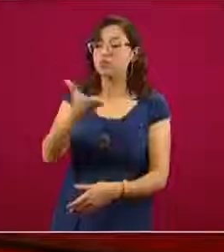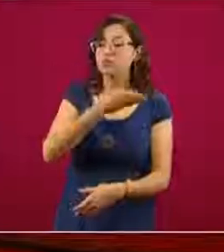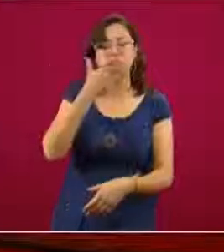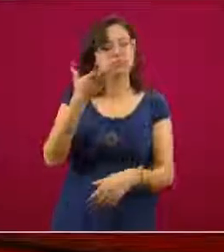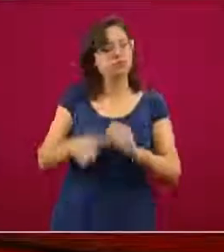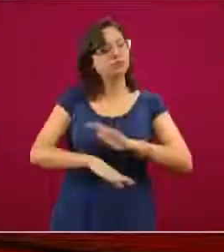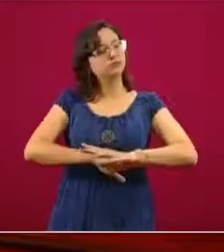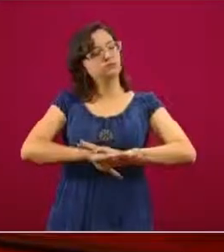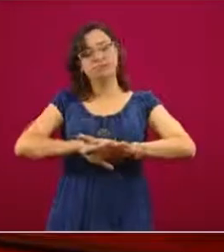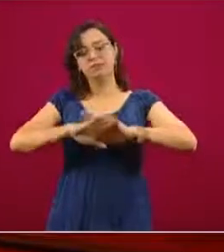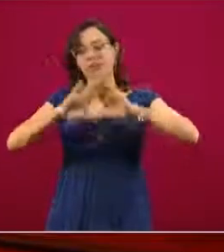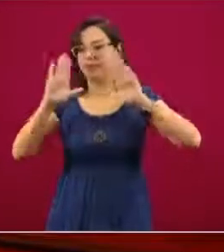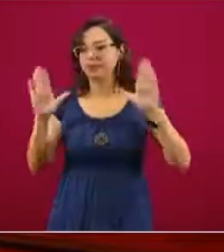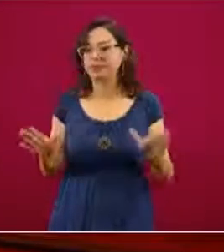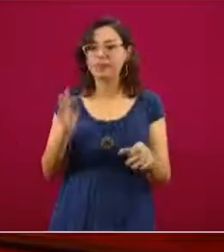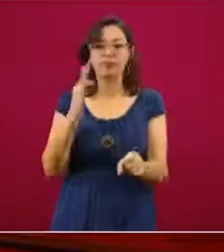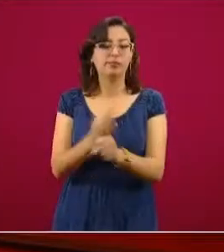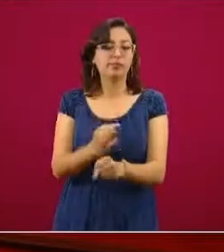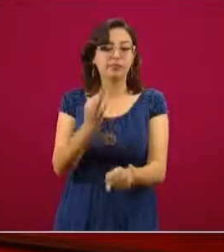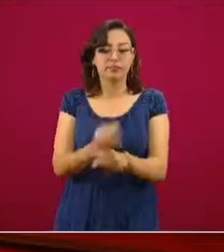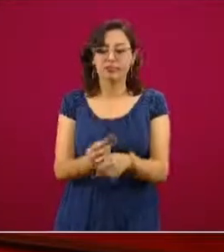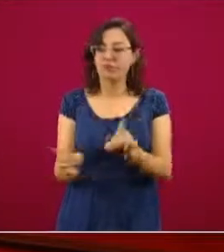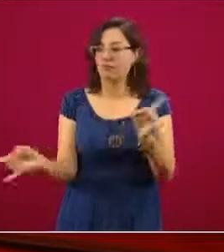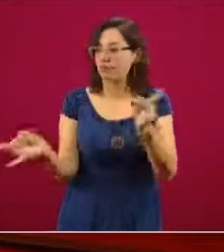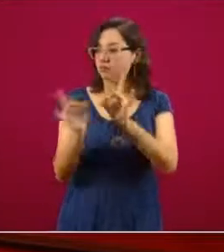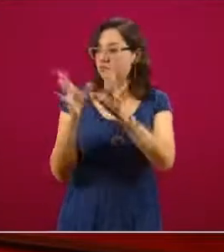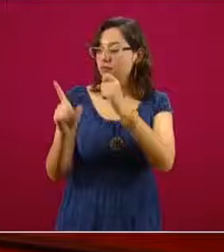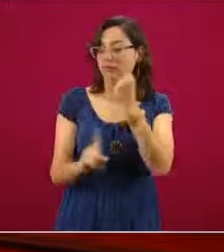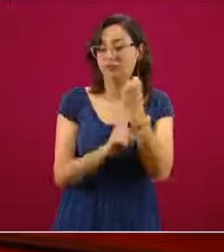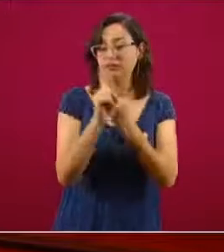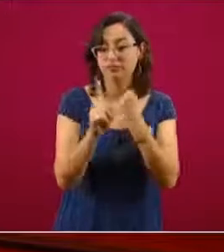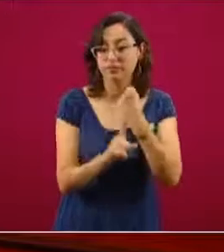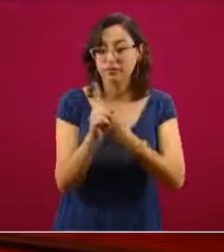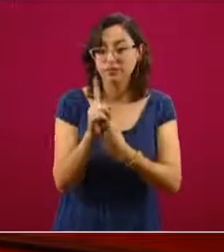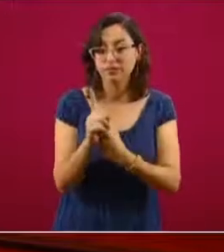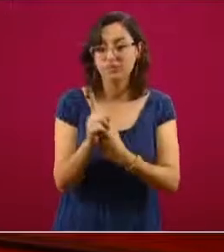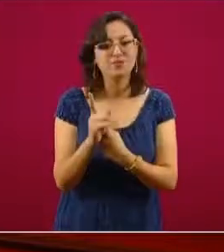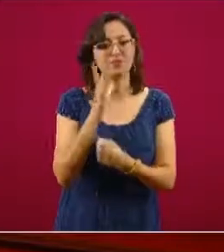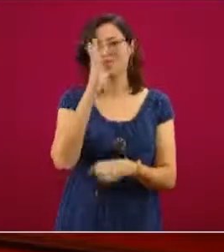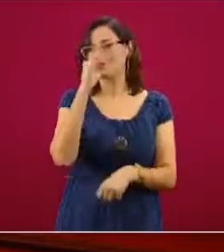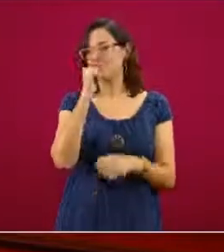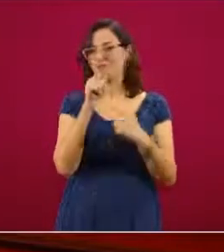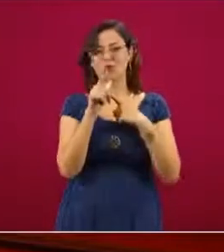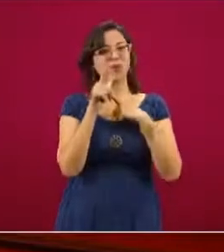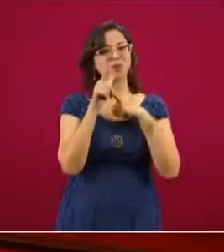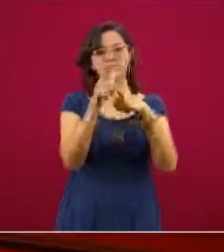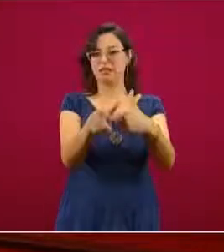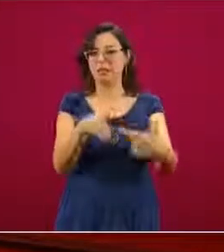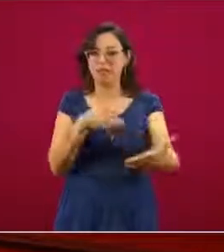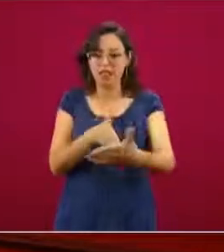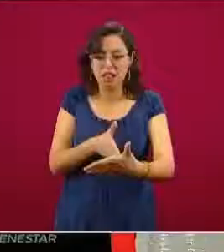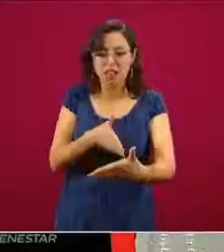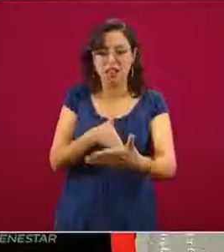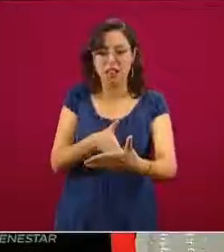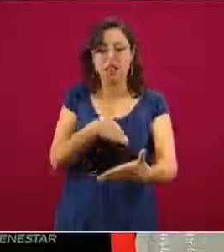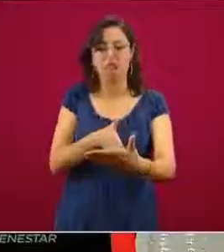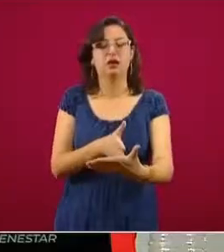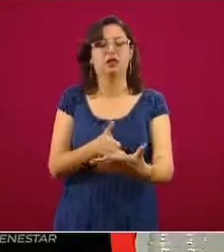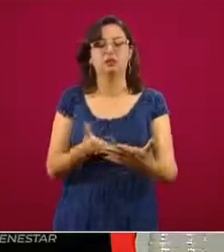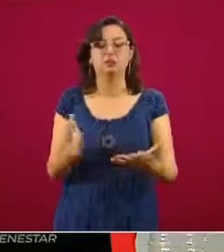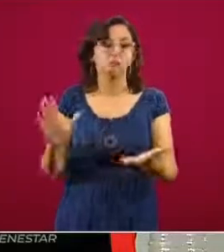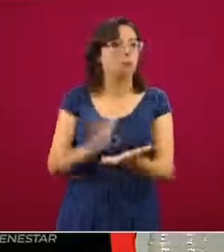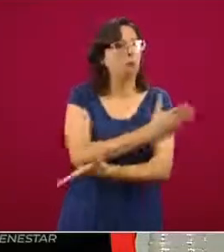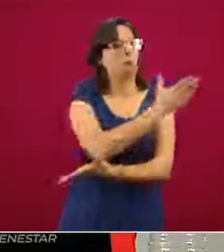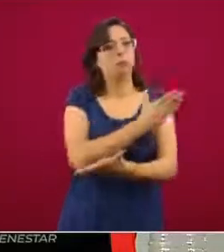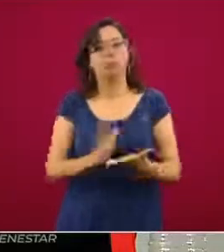pero que ante una situación como esta, simplemente eso no puede ser lo que determine para